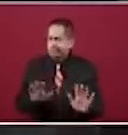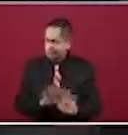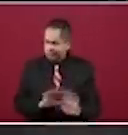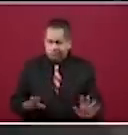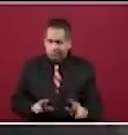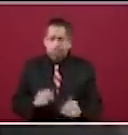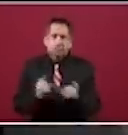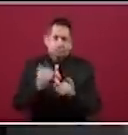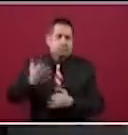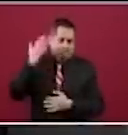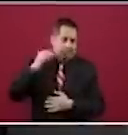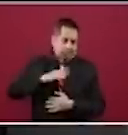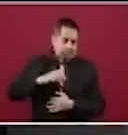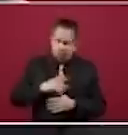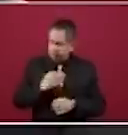como sucedía.